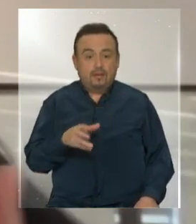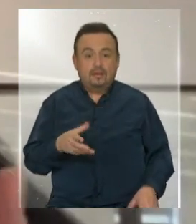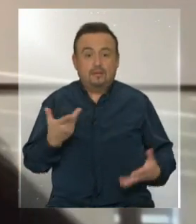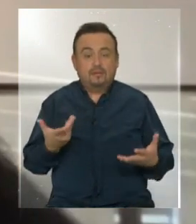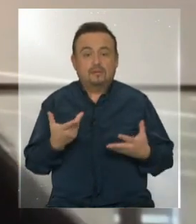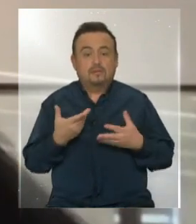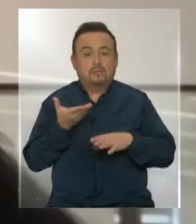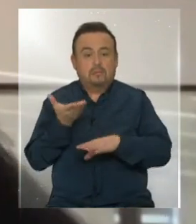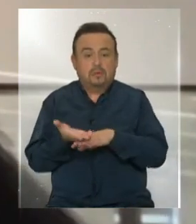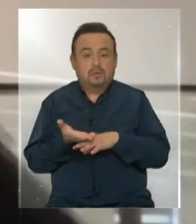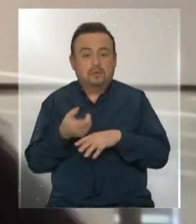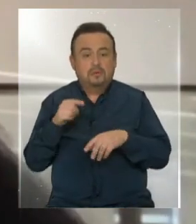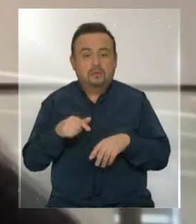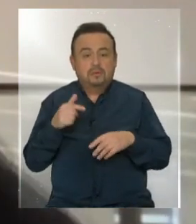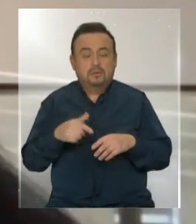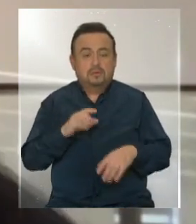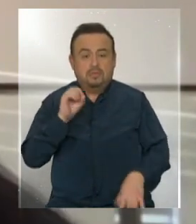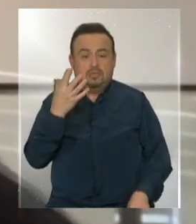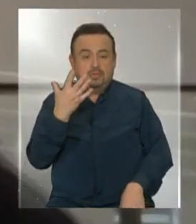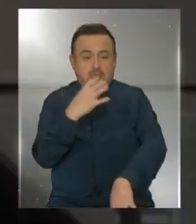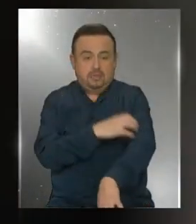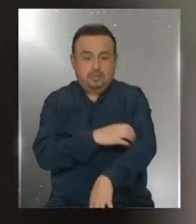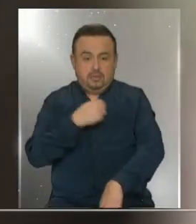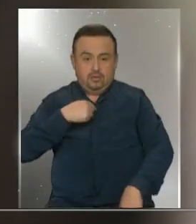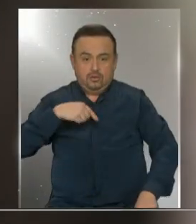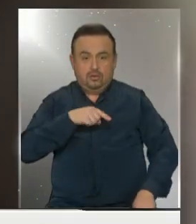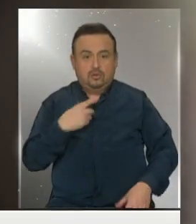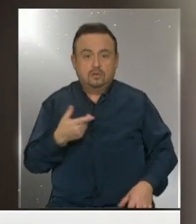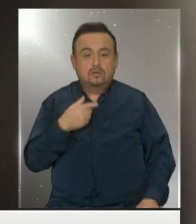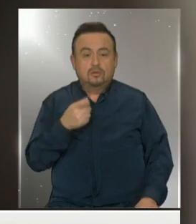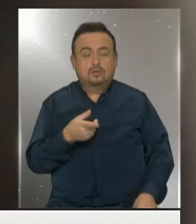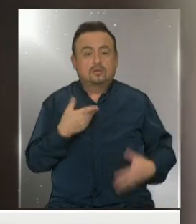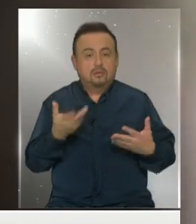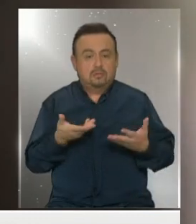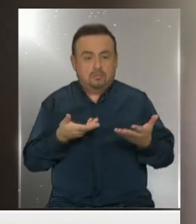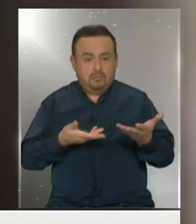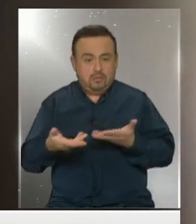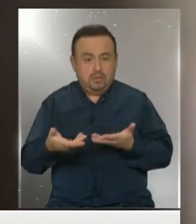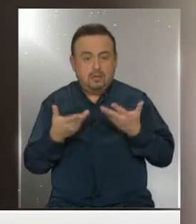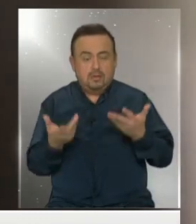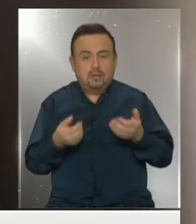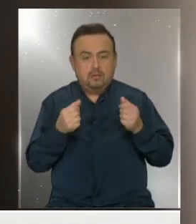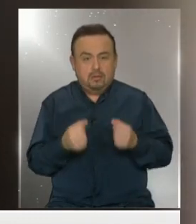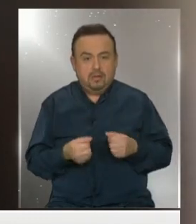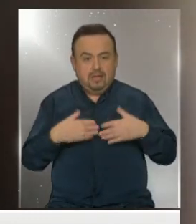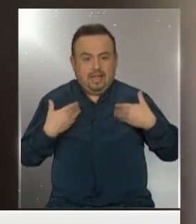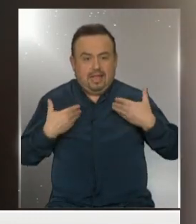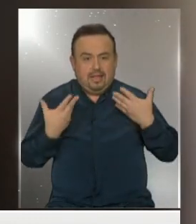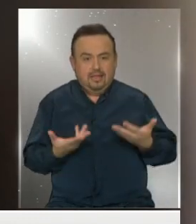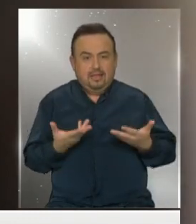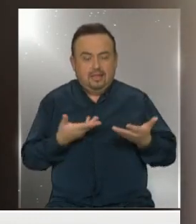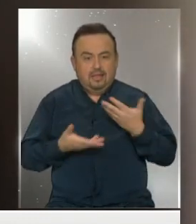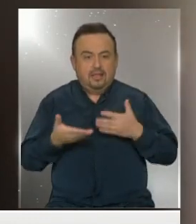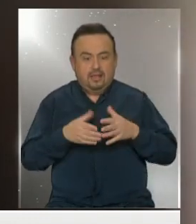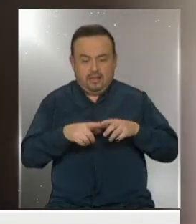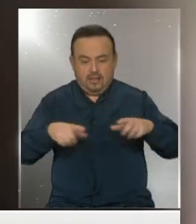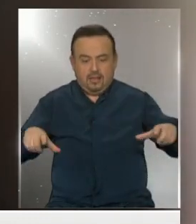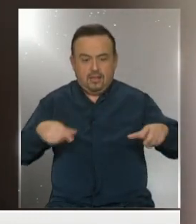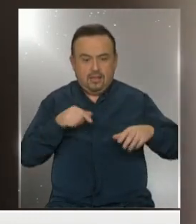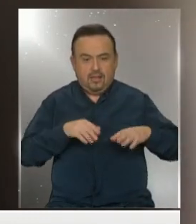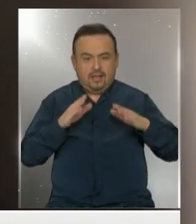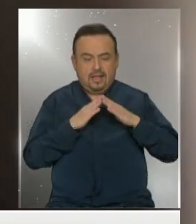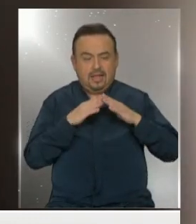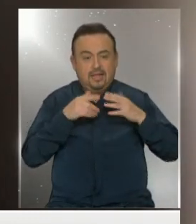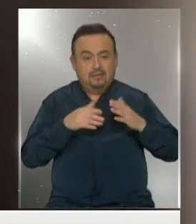nos haya requerido, sobre todo en la Quinta Región, que es donde estamos. Compartir material el cual te motive a poder construir un huerto urbano.